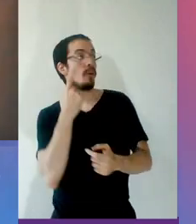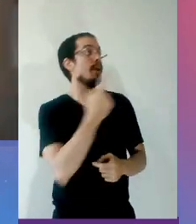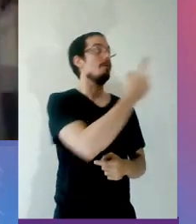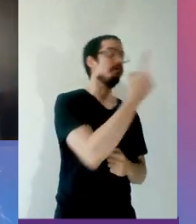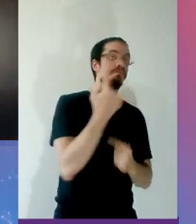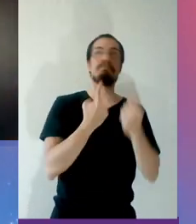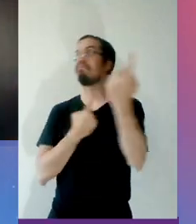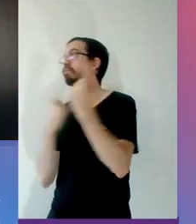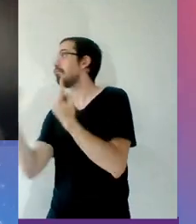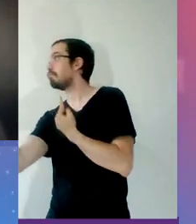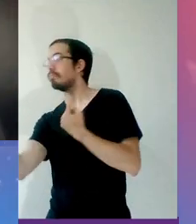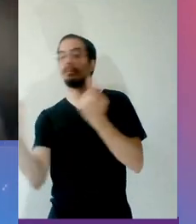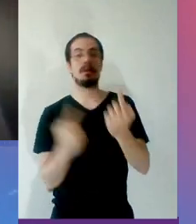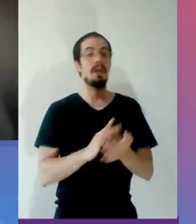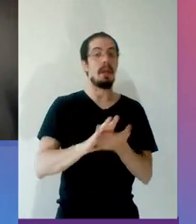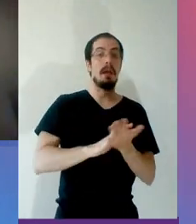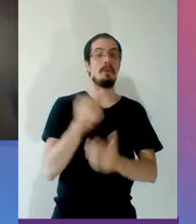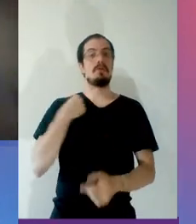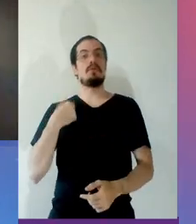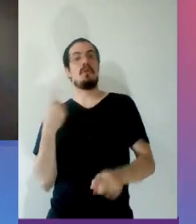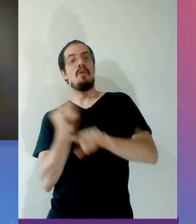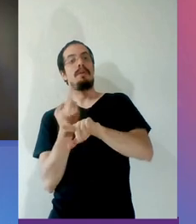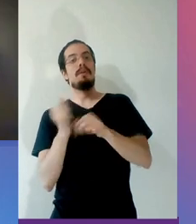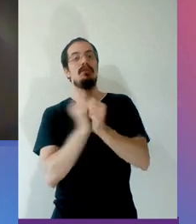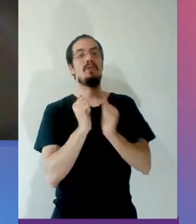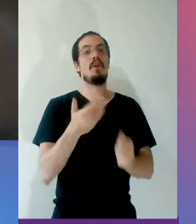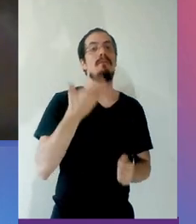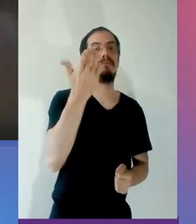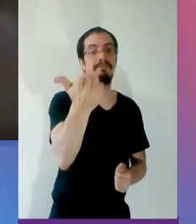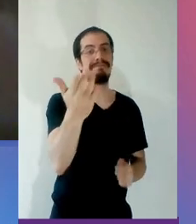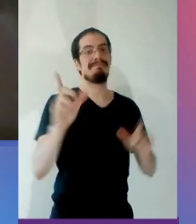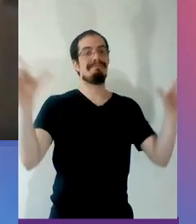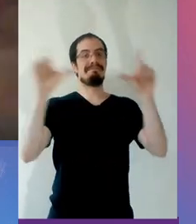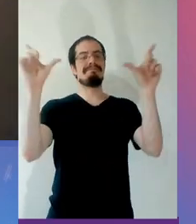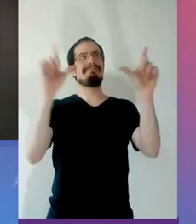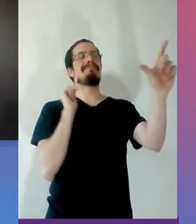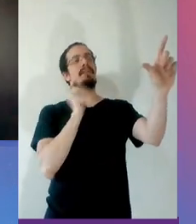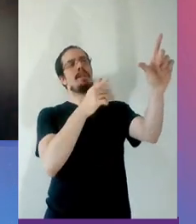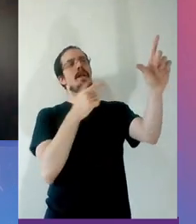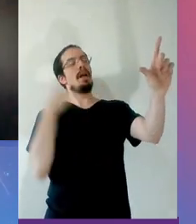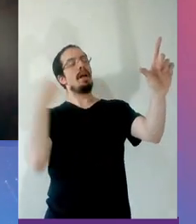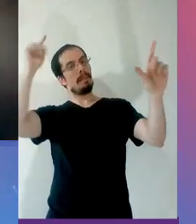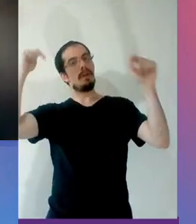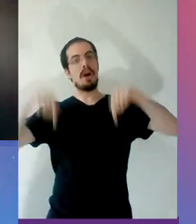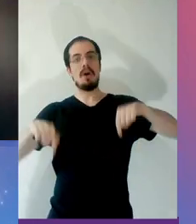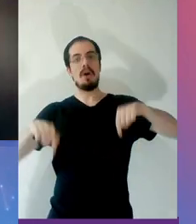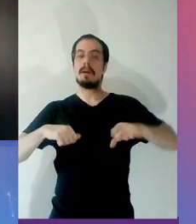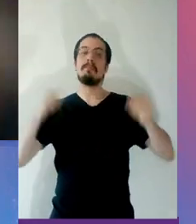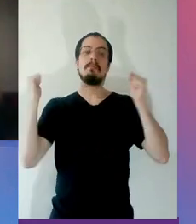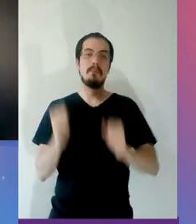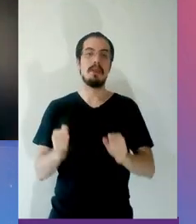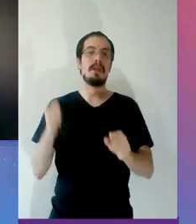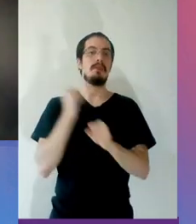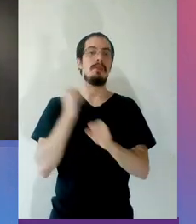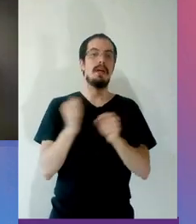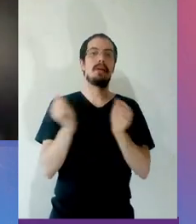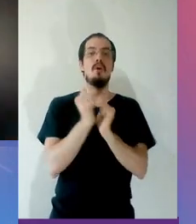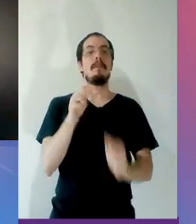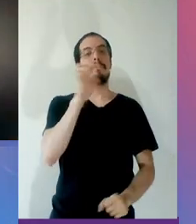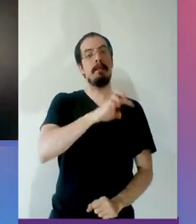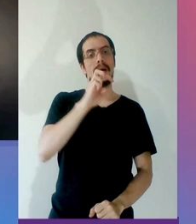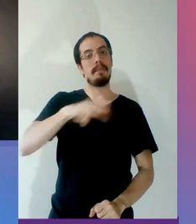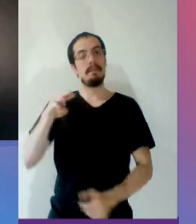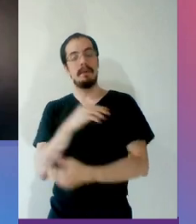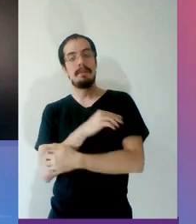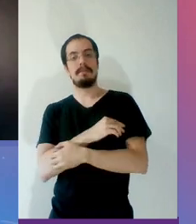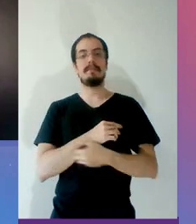en la práctica, pero que también es algo que nos ha servido para trabajar con los papás, ¿ya? E incluso, por ejemplo, en el fondo cuando nos mandan